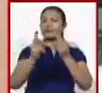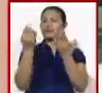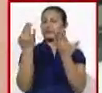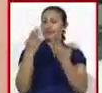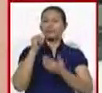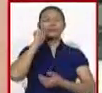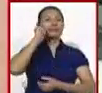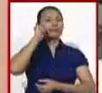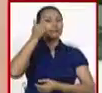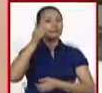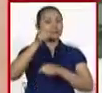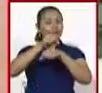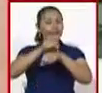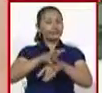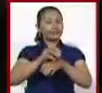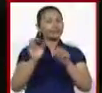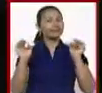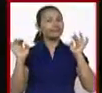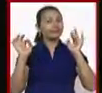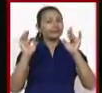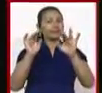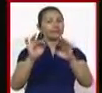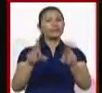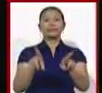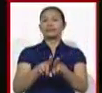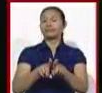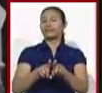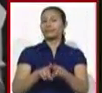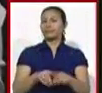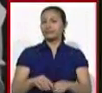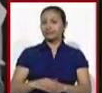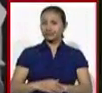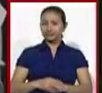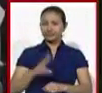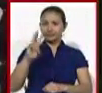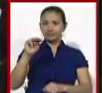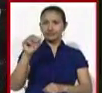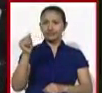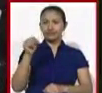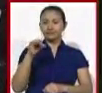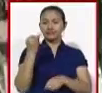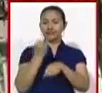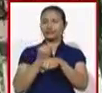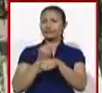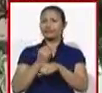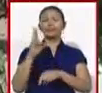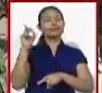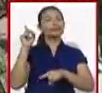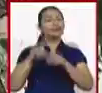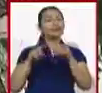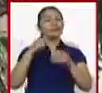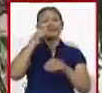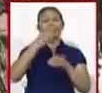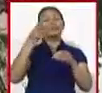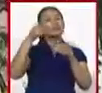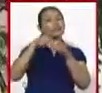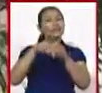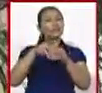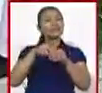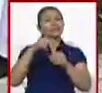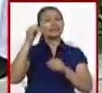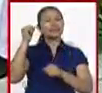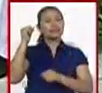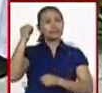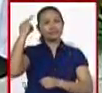y espero que el día de mañana las marchas sean masivas. Por su lado, el partido de gobierno más bien consideró de que la Iglesia no debería inmiscuirse en